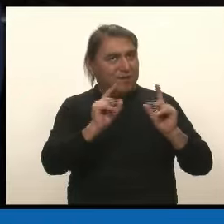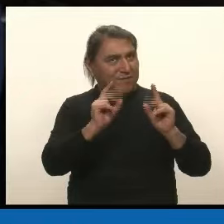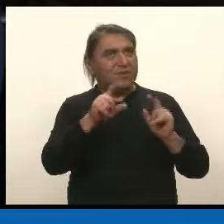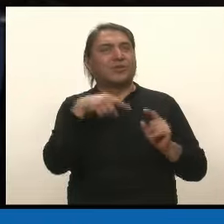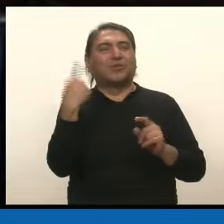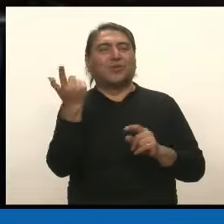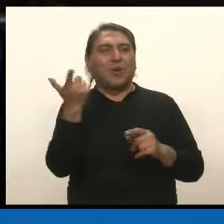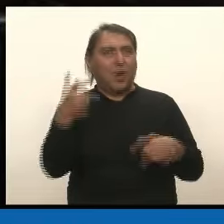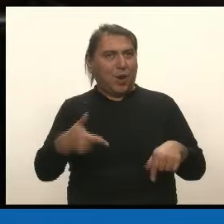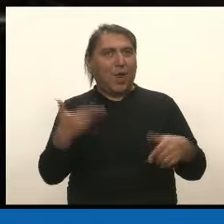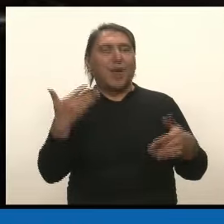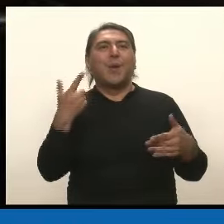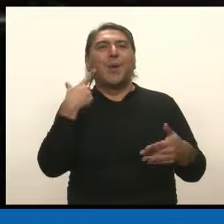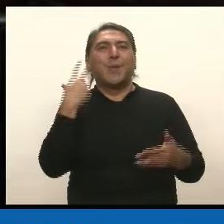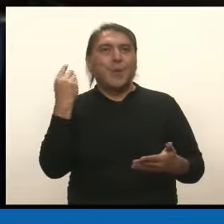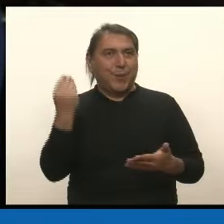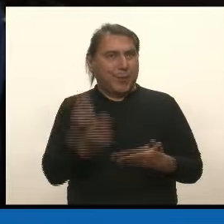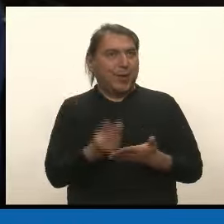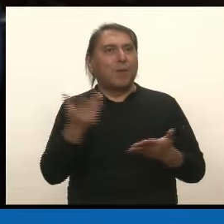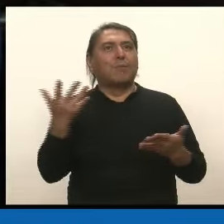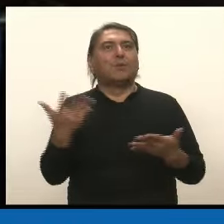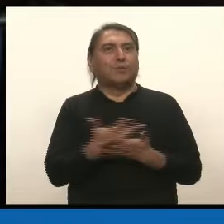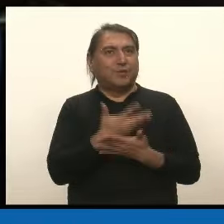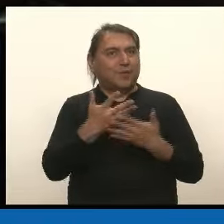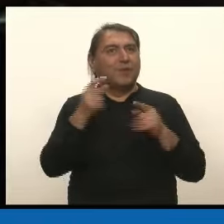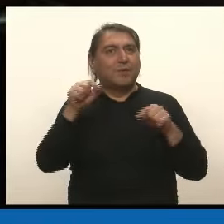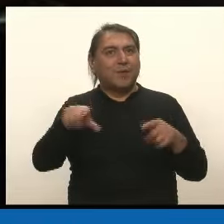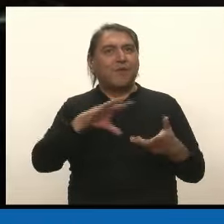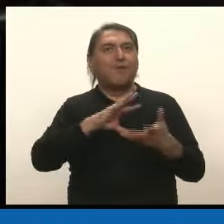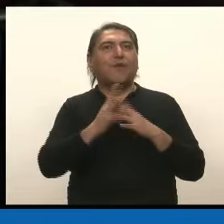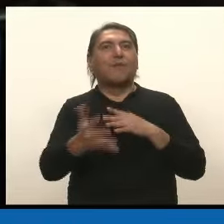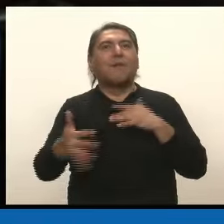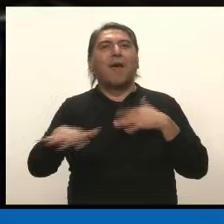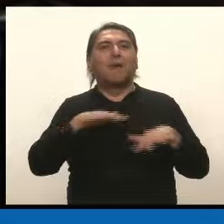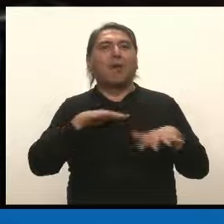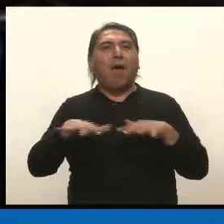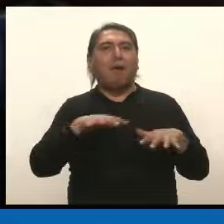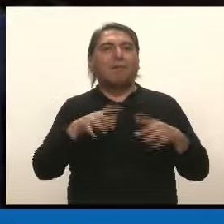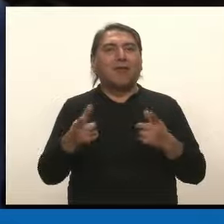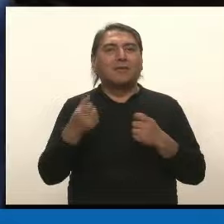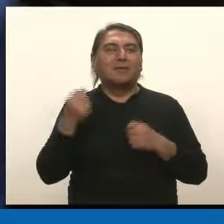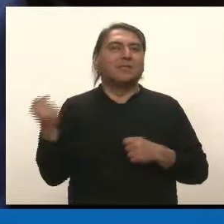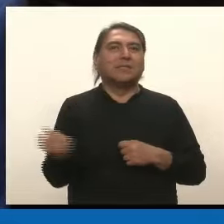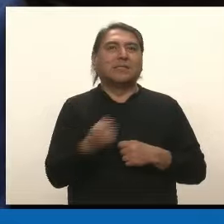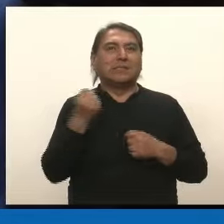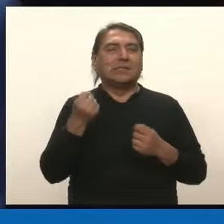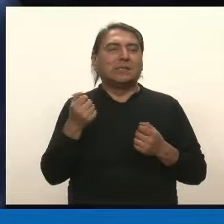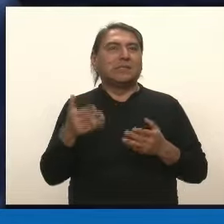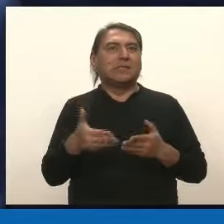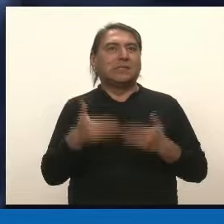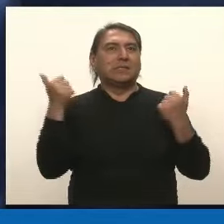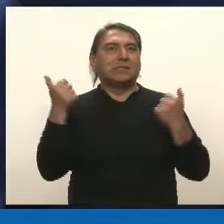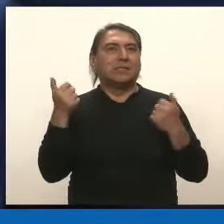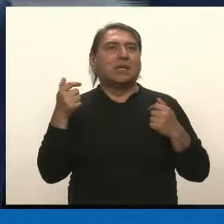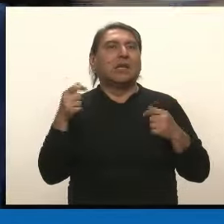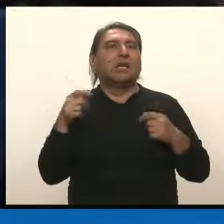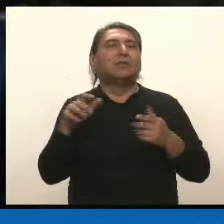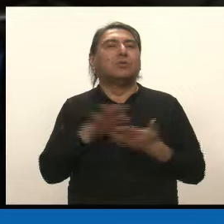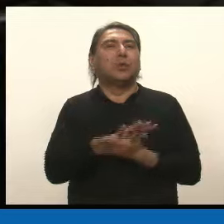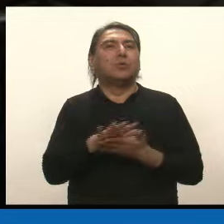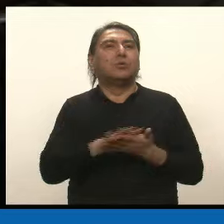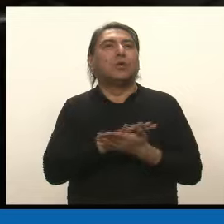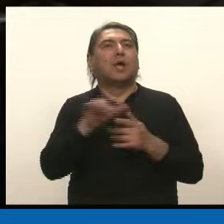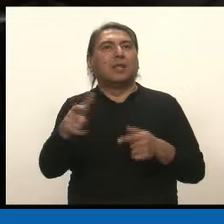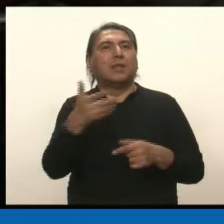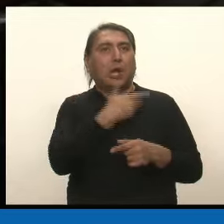como los que estamos hace falta actuar de manera rápida y este gobierno lo hizo lo hizo con